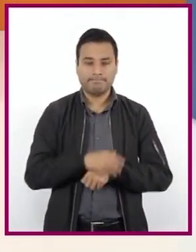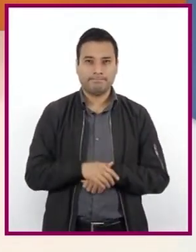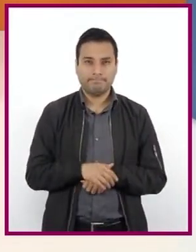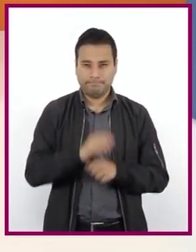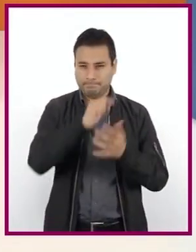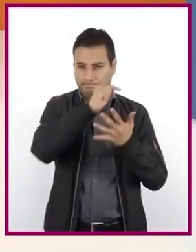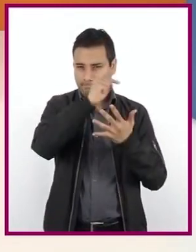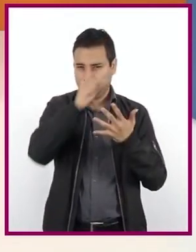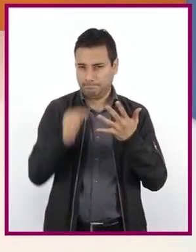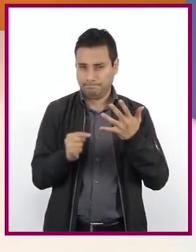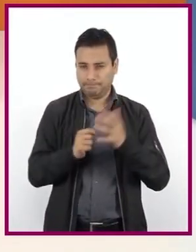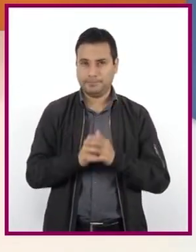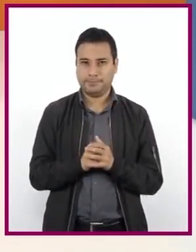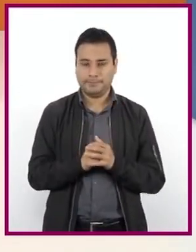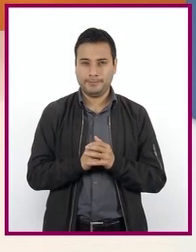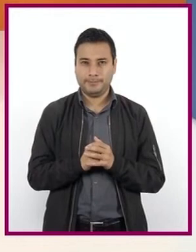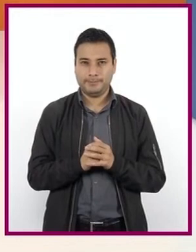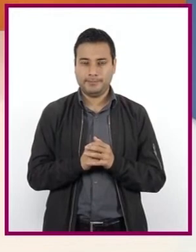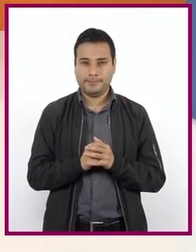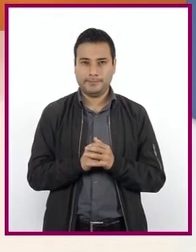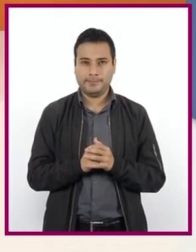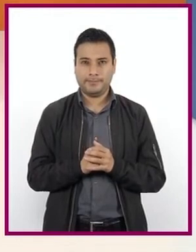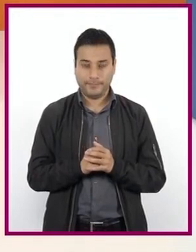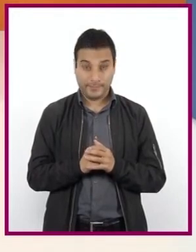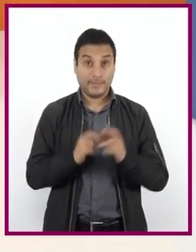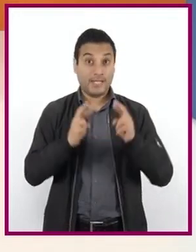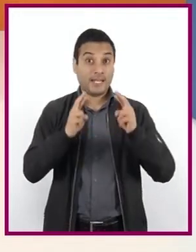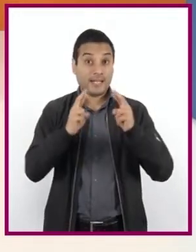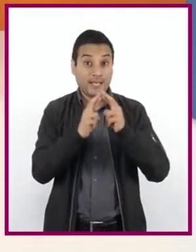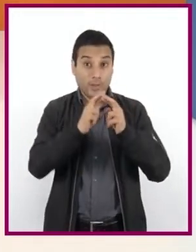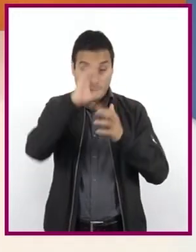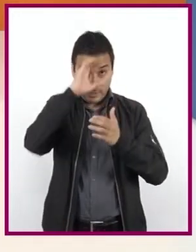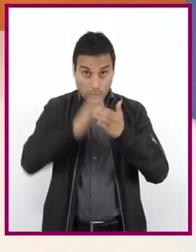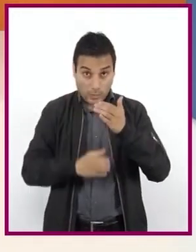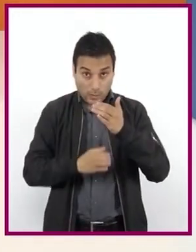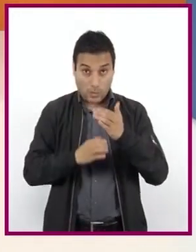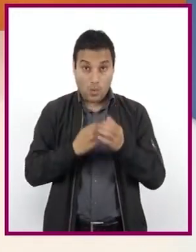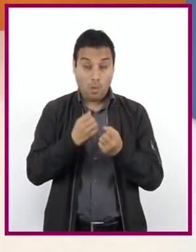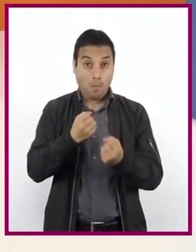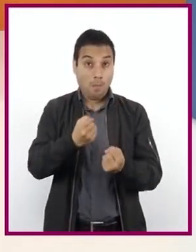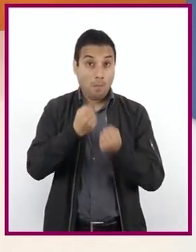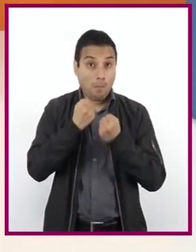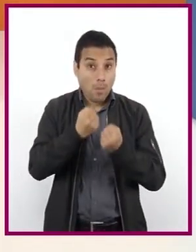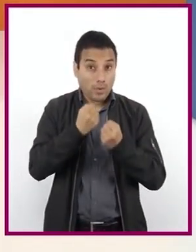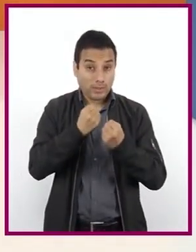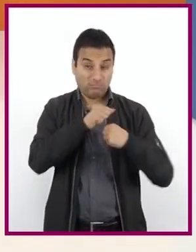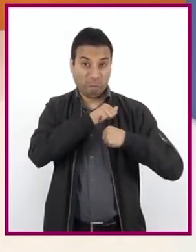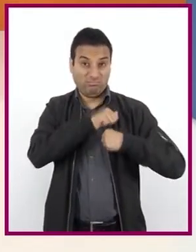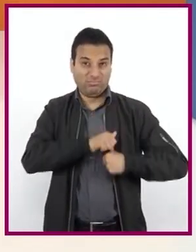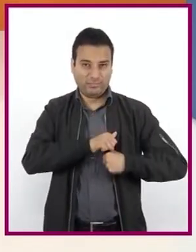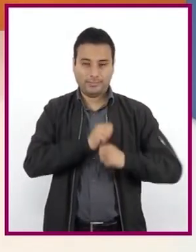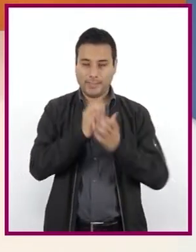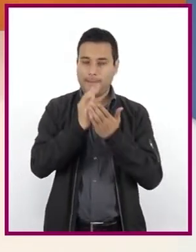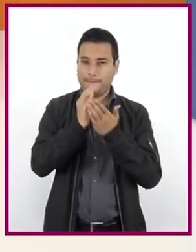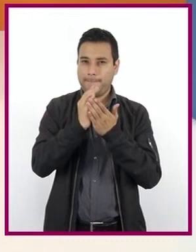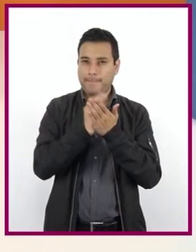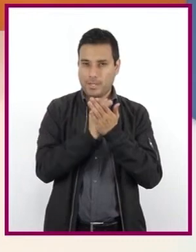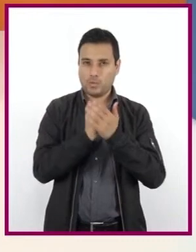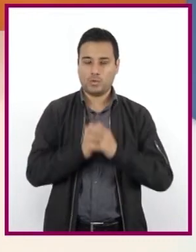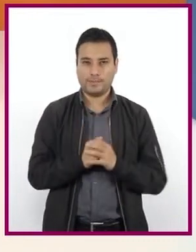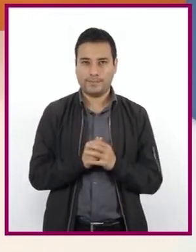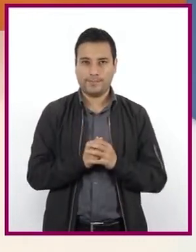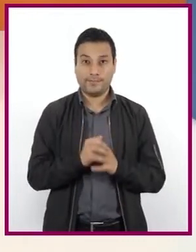disminución del poder económico de la Iglesia. Por tanto, se suspendió la fundación de